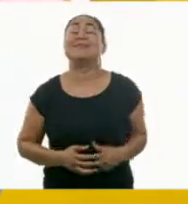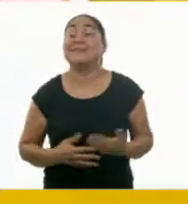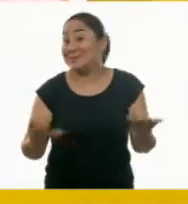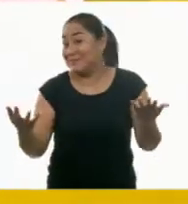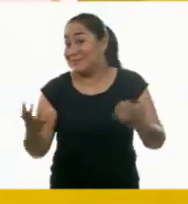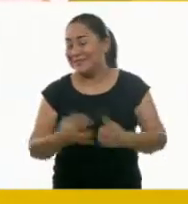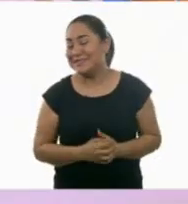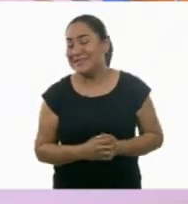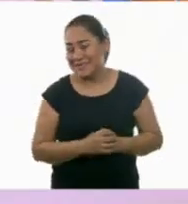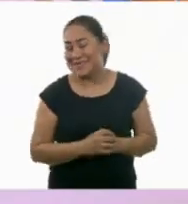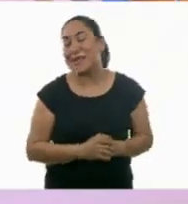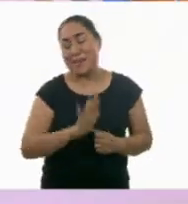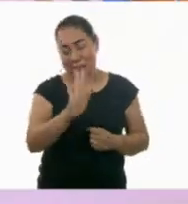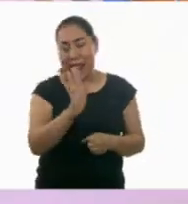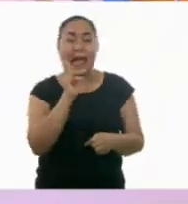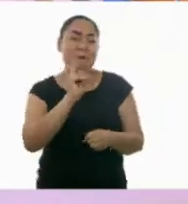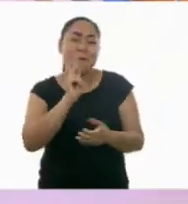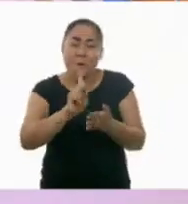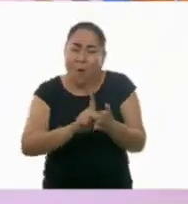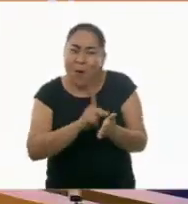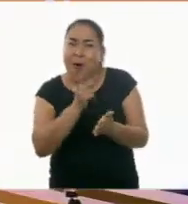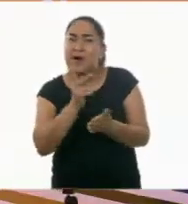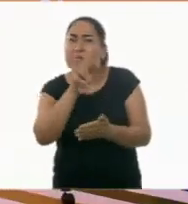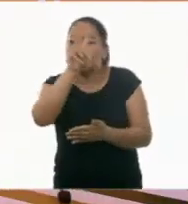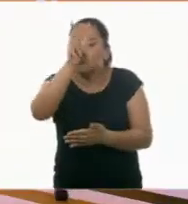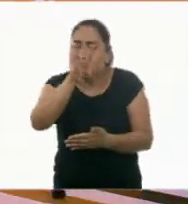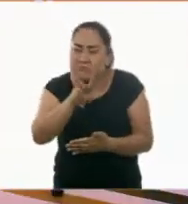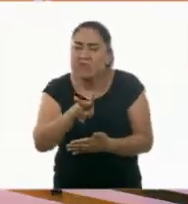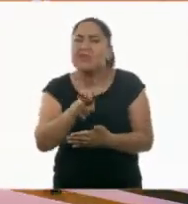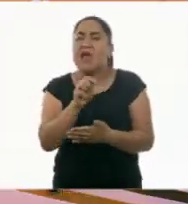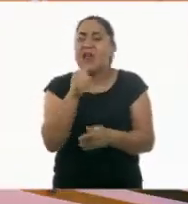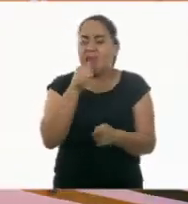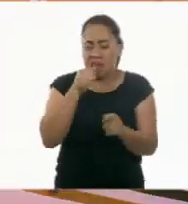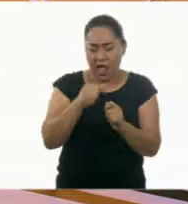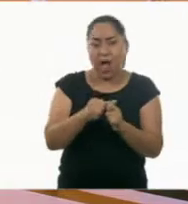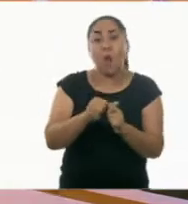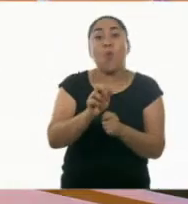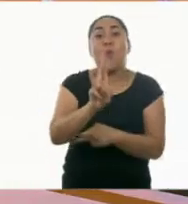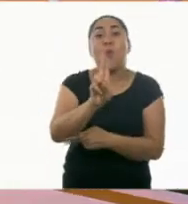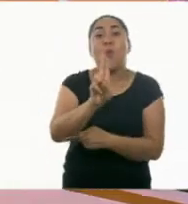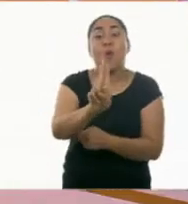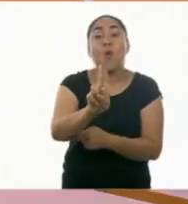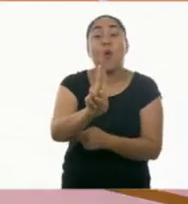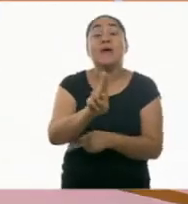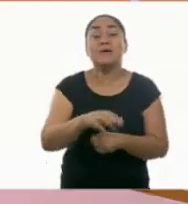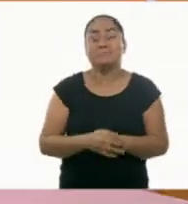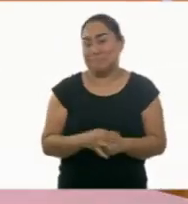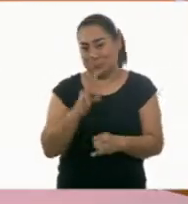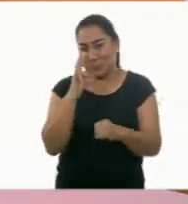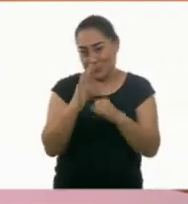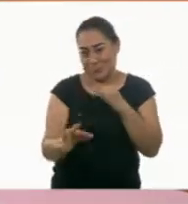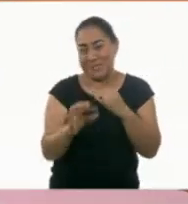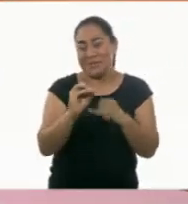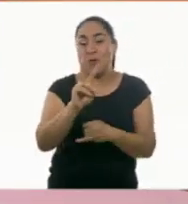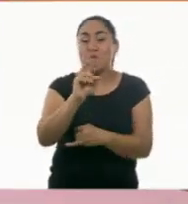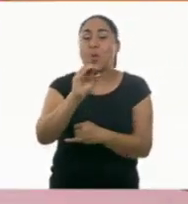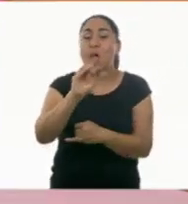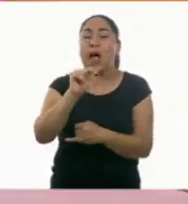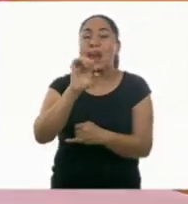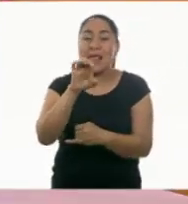Y bueno, pero vamos a analizar entonces la letra U, ¿verdad? Que es la última de las